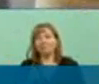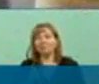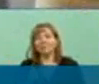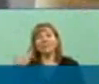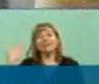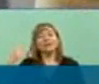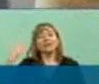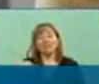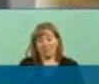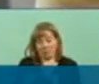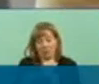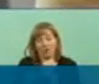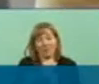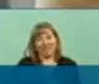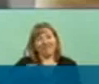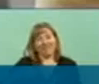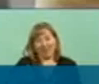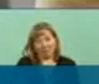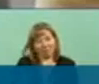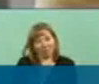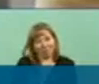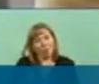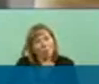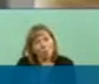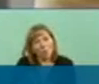quien fuera mi compañero de vida y de militancia,